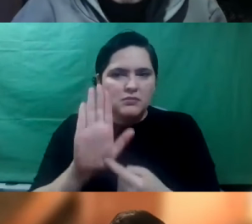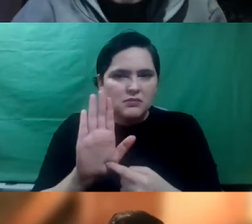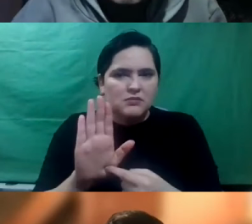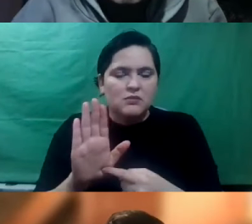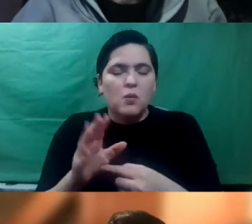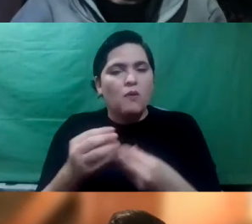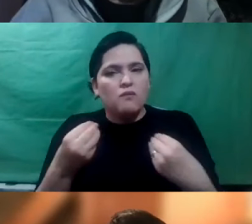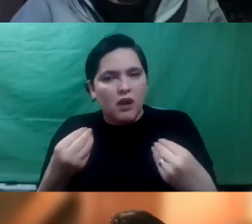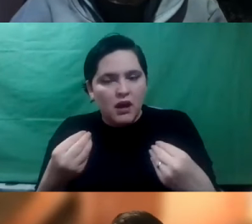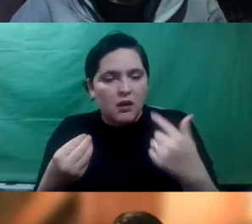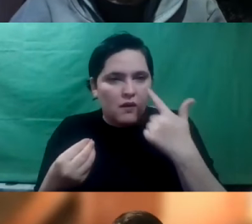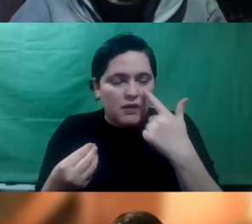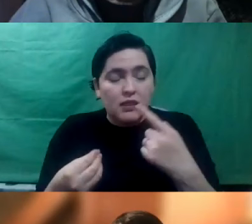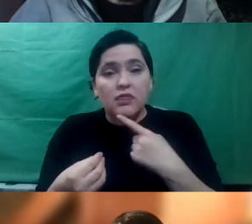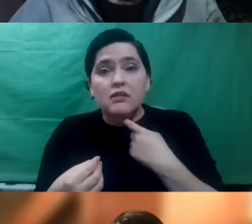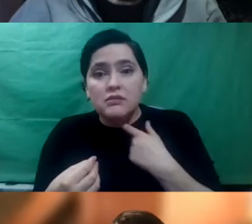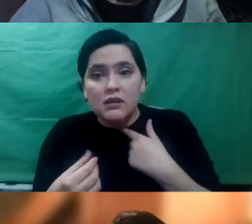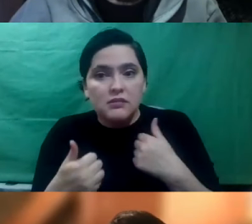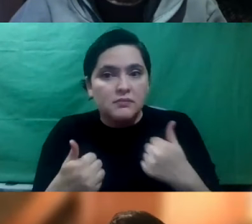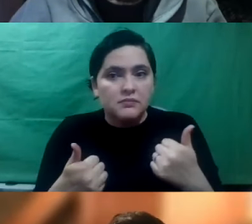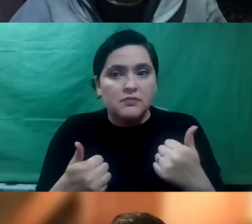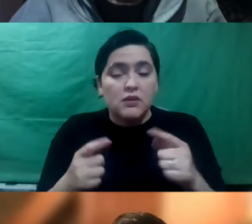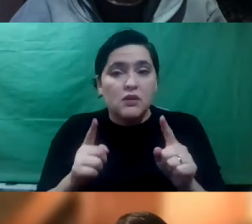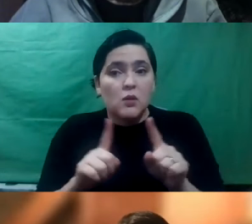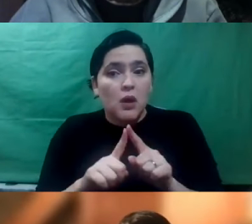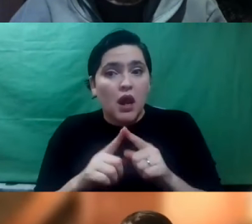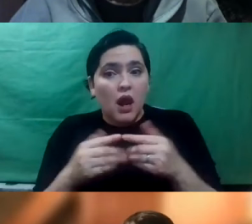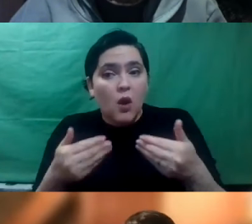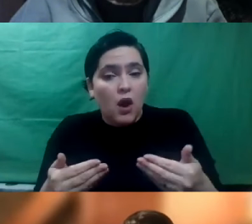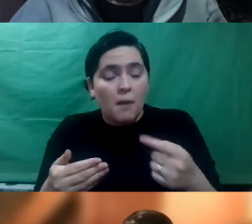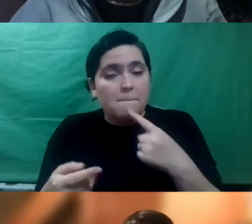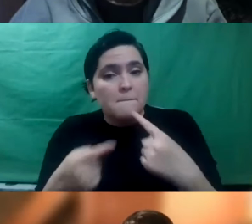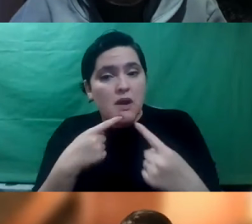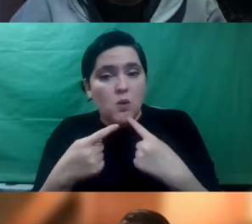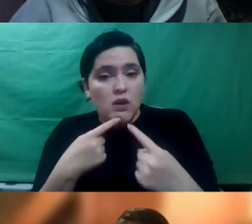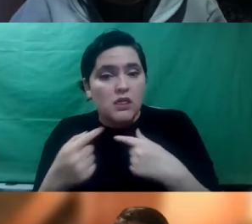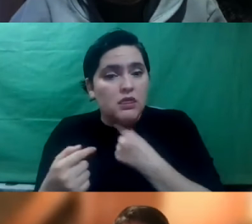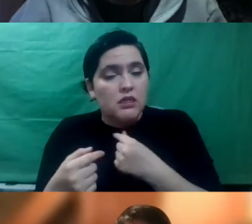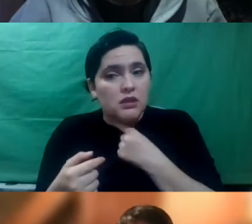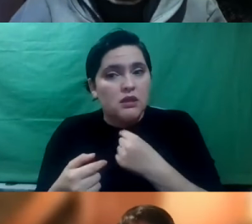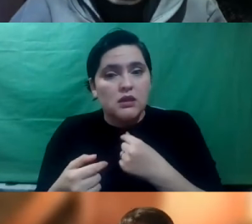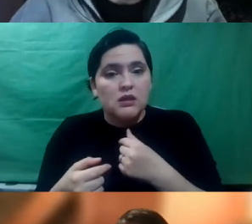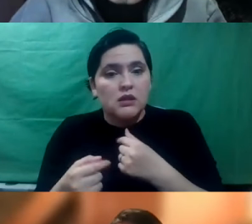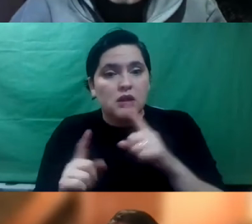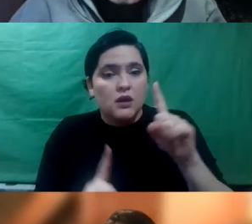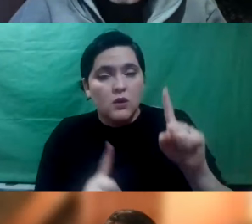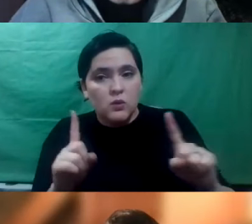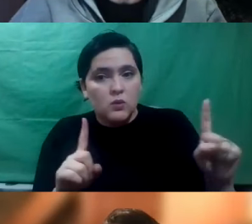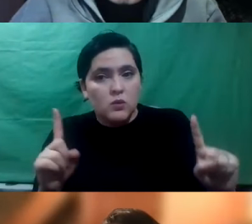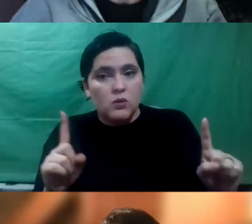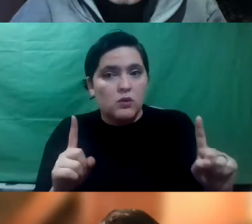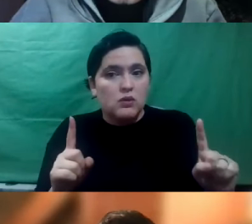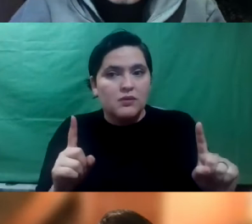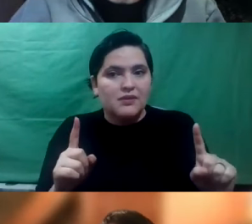muy interesante como siempre. Ahora se abre el espacio para preguntas. Yo sé que para todos los que no estén tan relacionados es